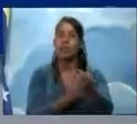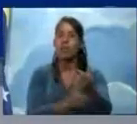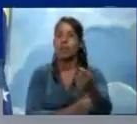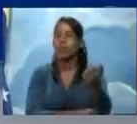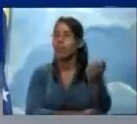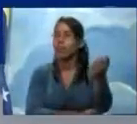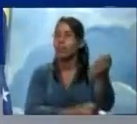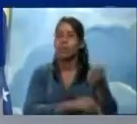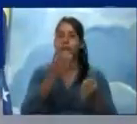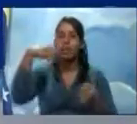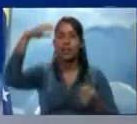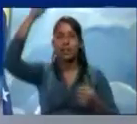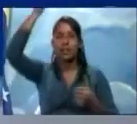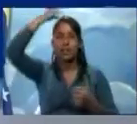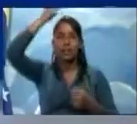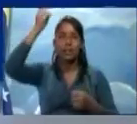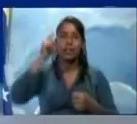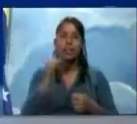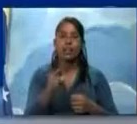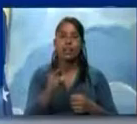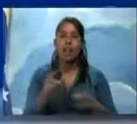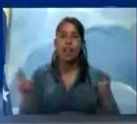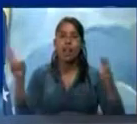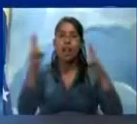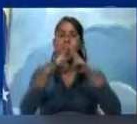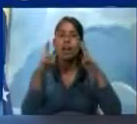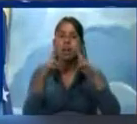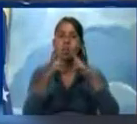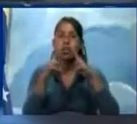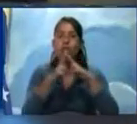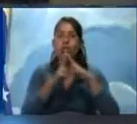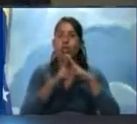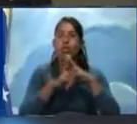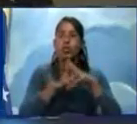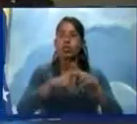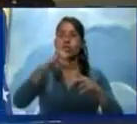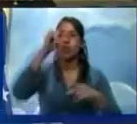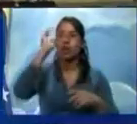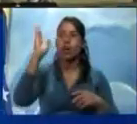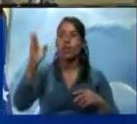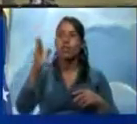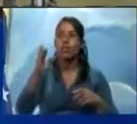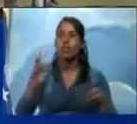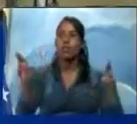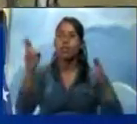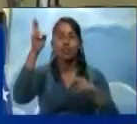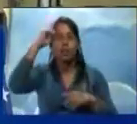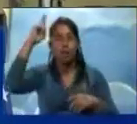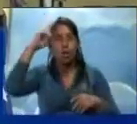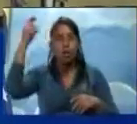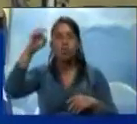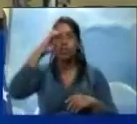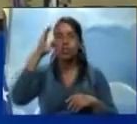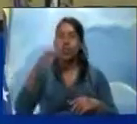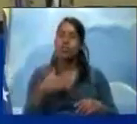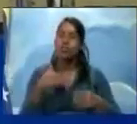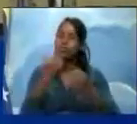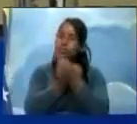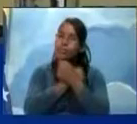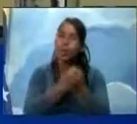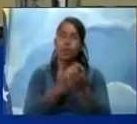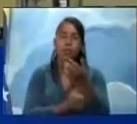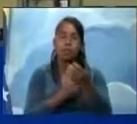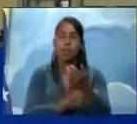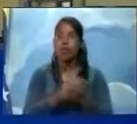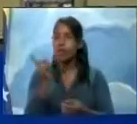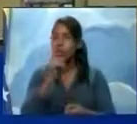rey Darío, él reconoció a Dios. Reconoció a Dios, mis amados hermanos, y